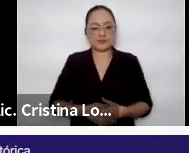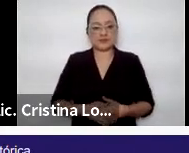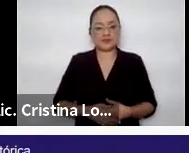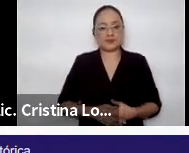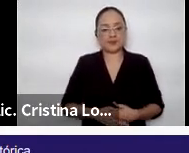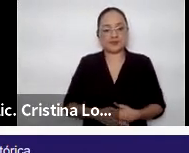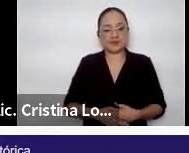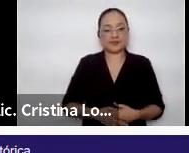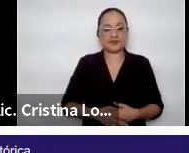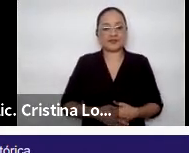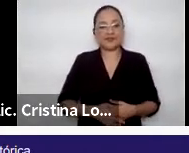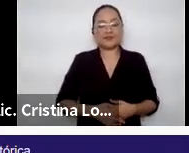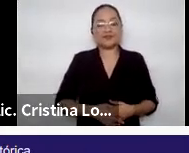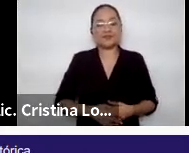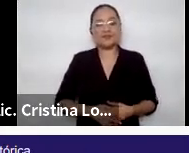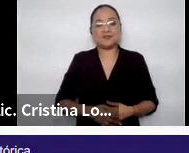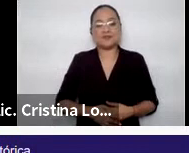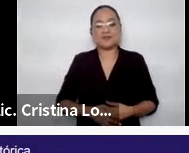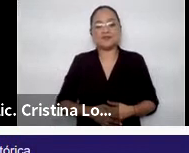un enter